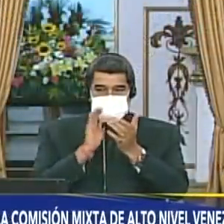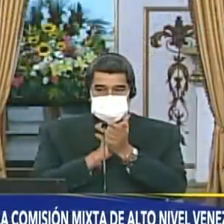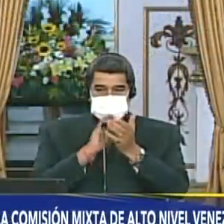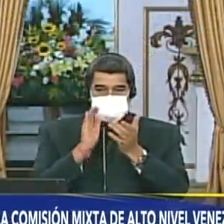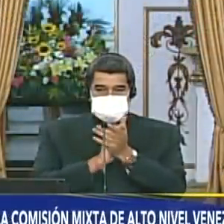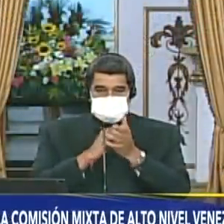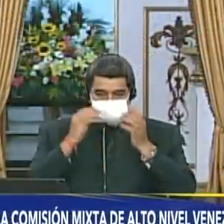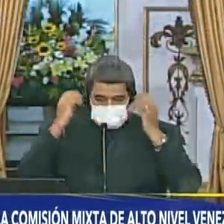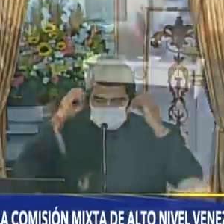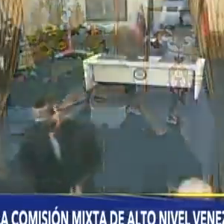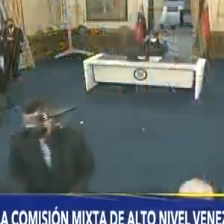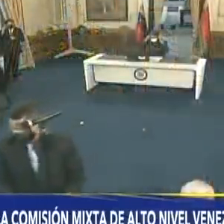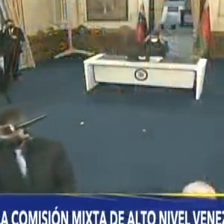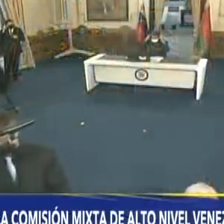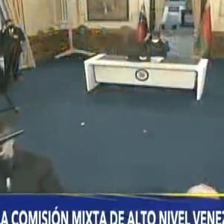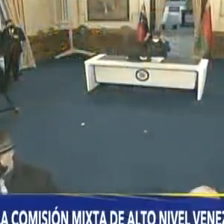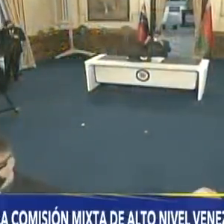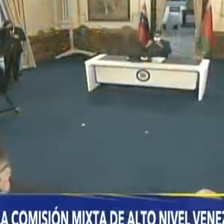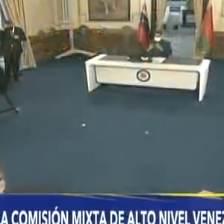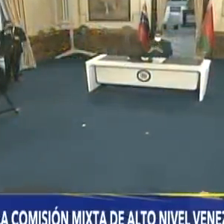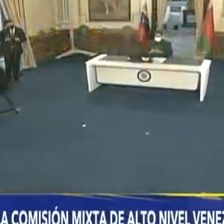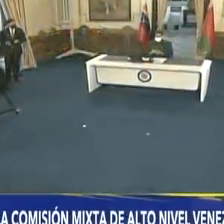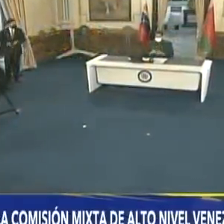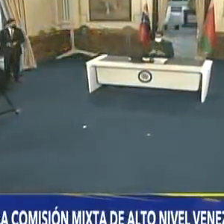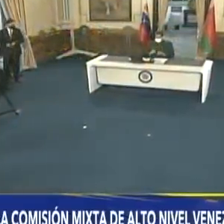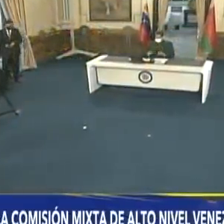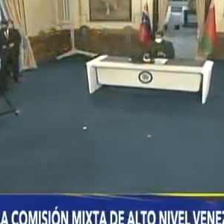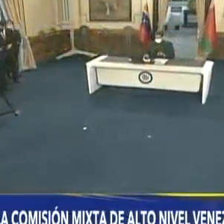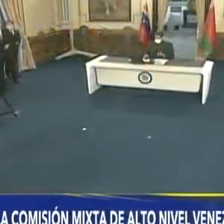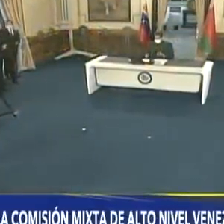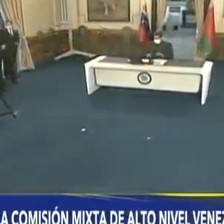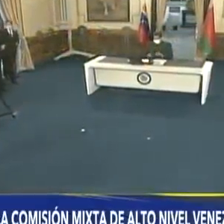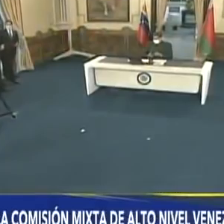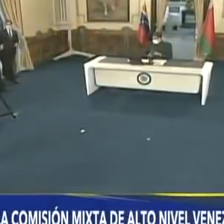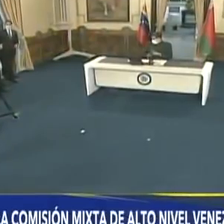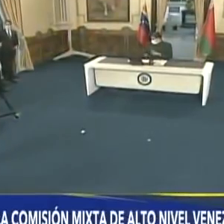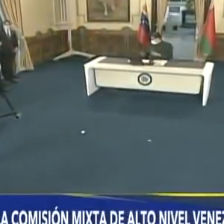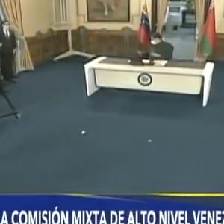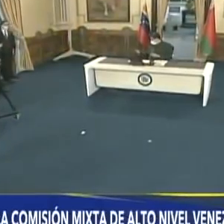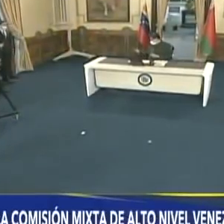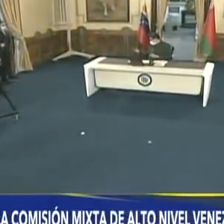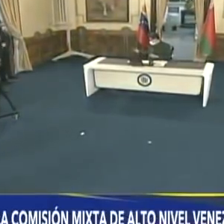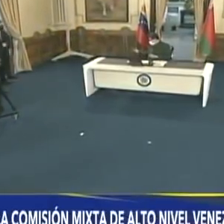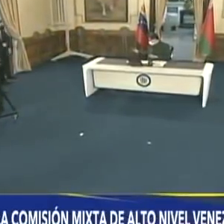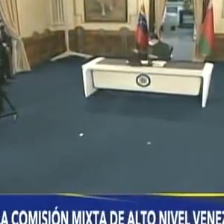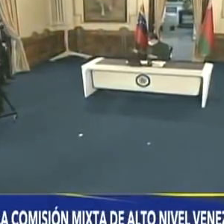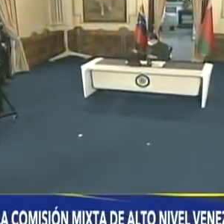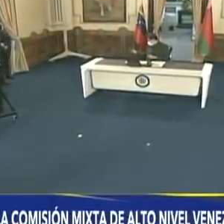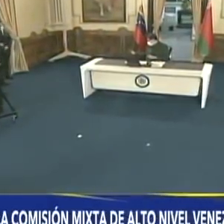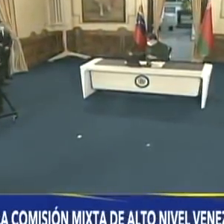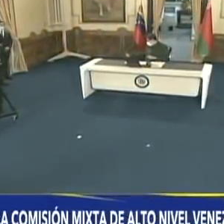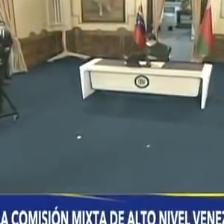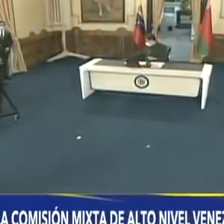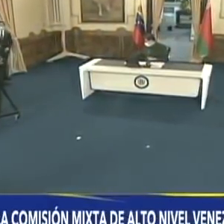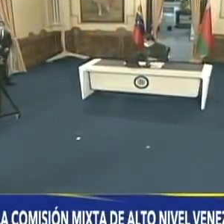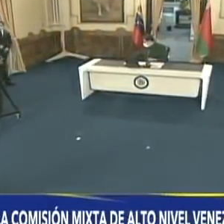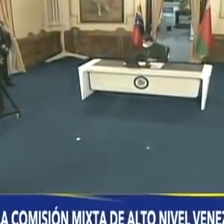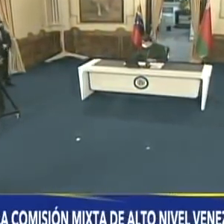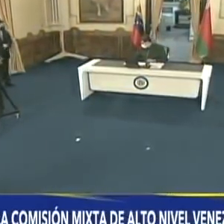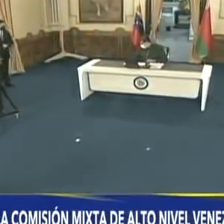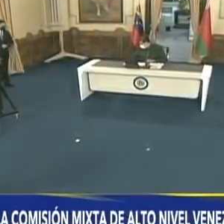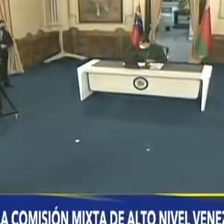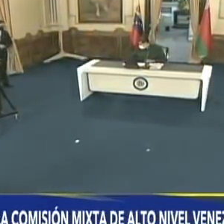Palabras del ciudadano Ricardo Menéndez, vicepresidente sectorial de Planificación y ministro del Poder Popular para